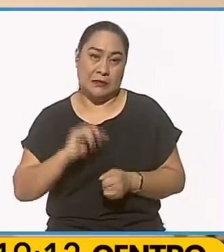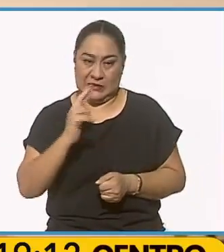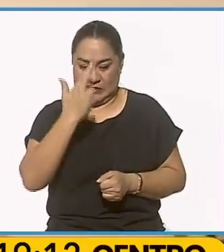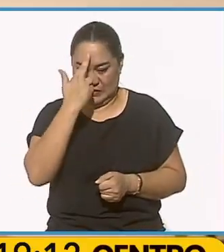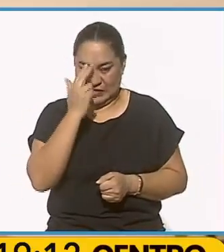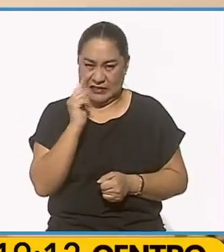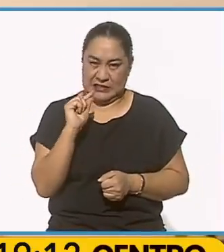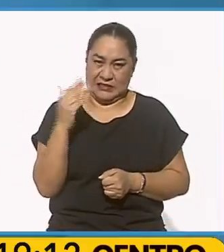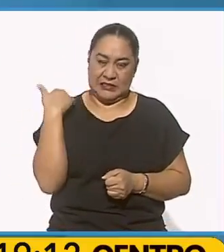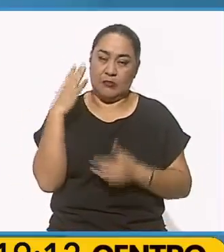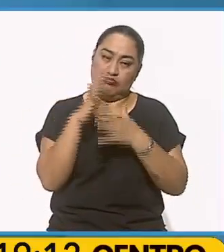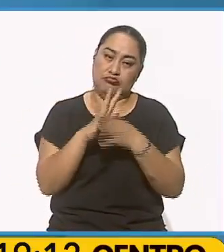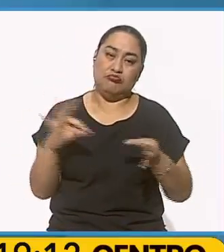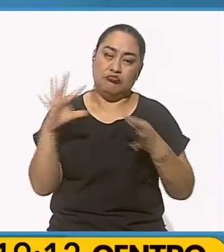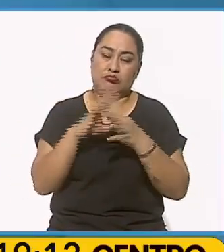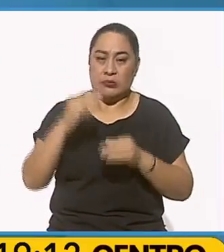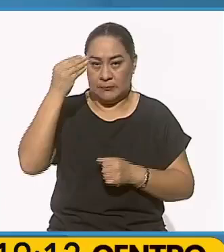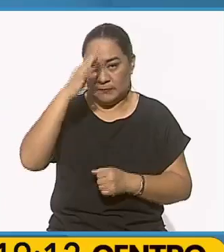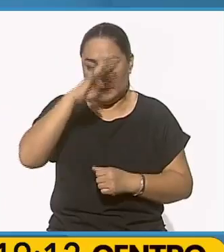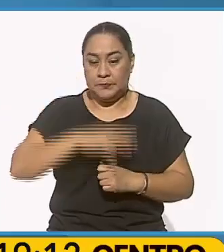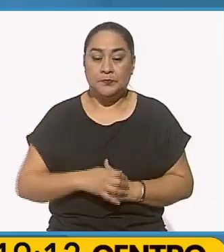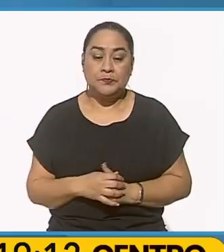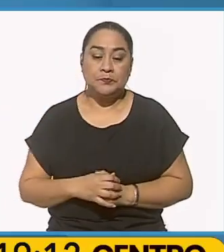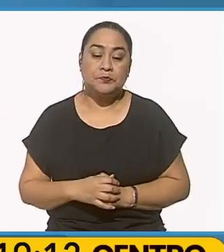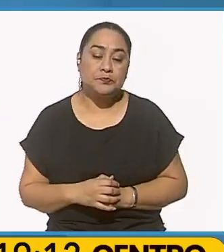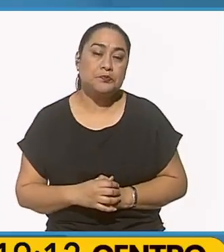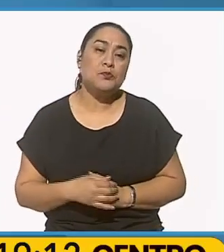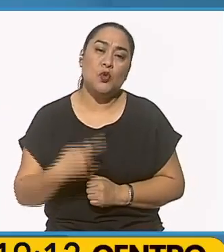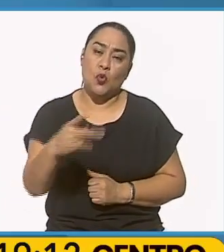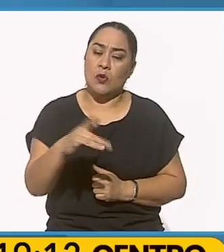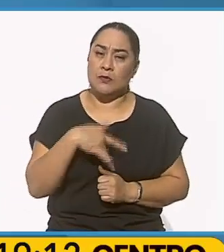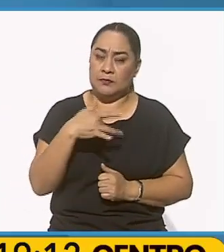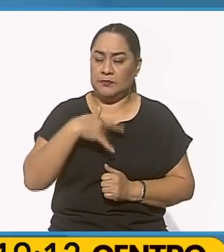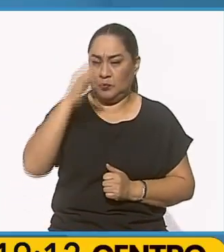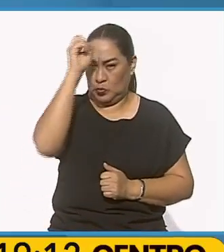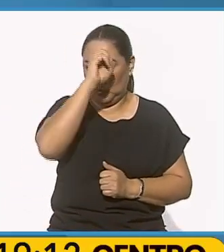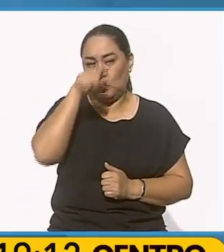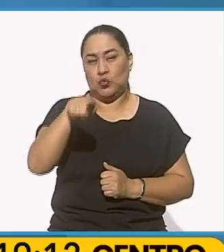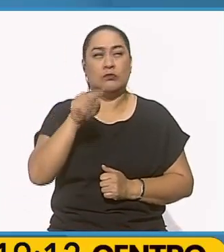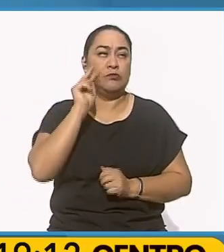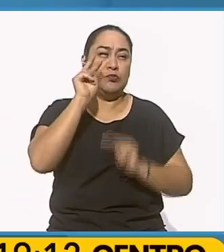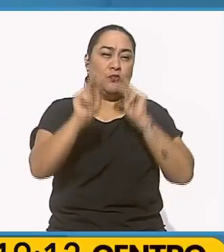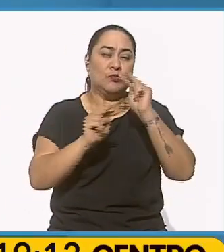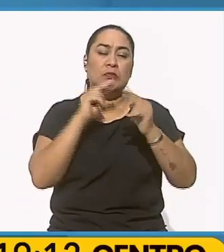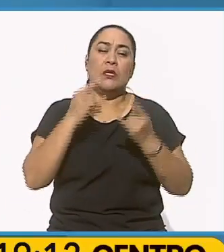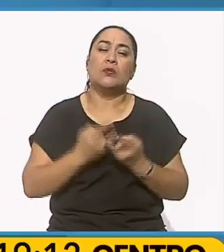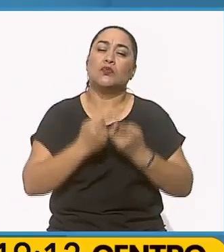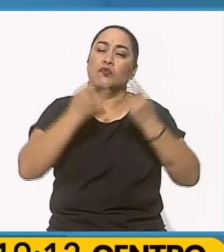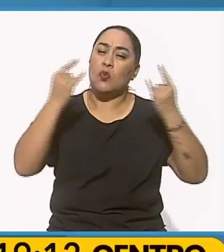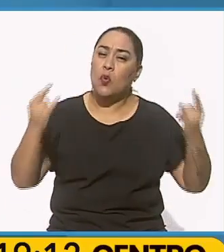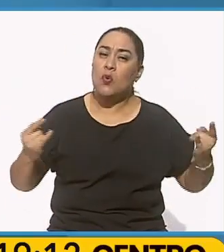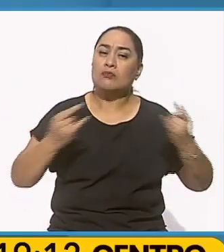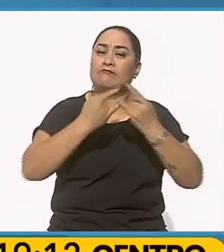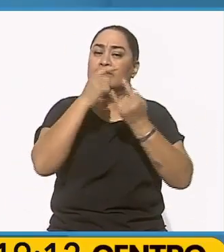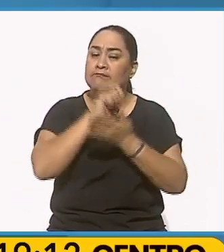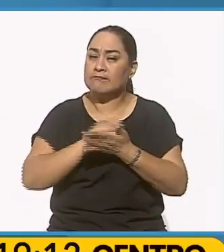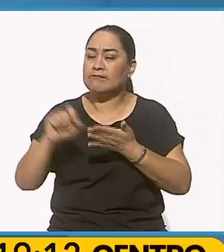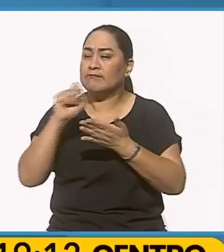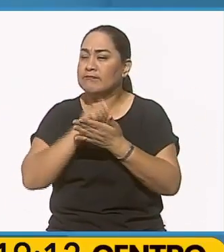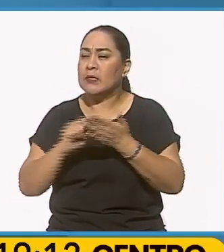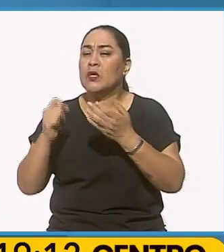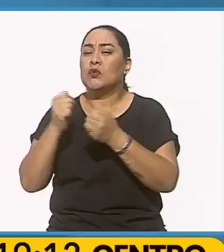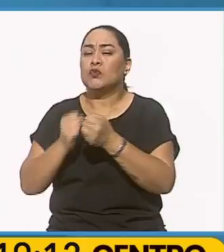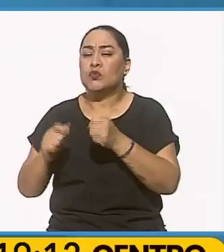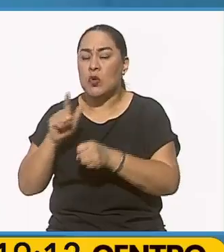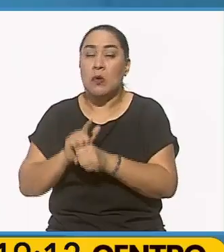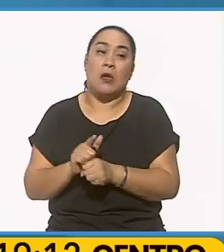unos pocos días. Lautaro, desde tu punto de vista como historiador, sociólogo, ¿qué salidas tendría Maduro para